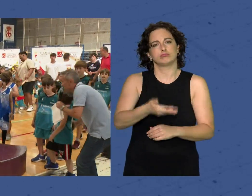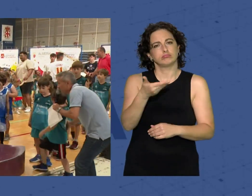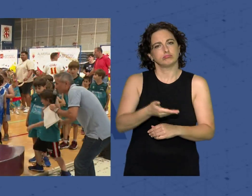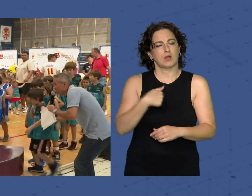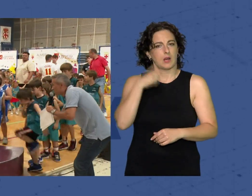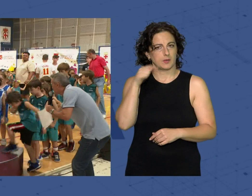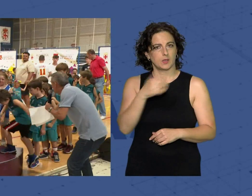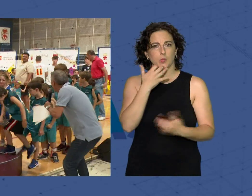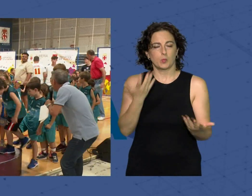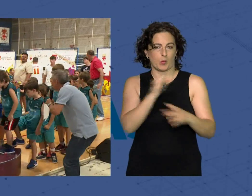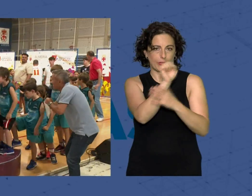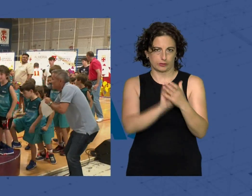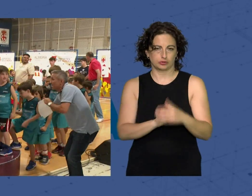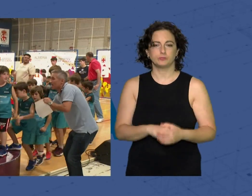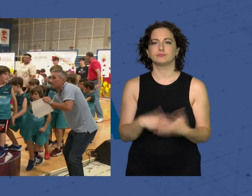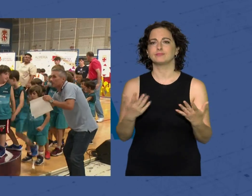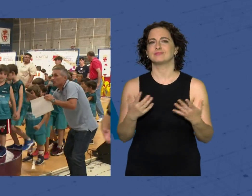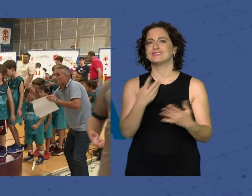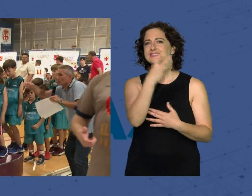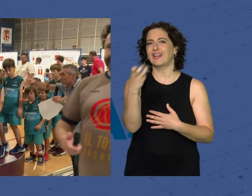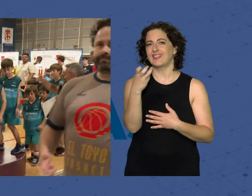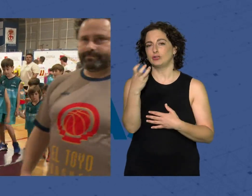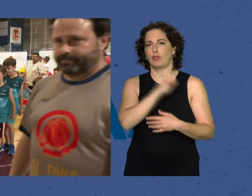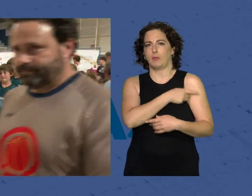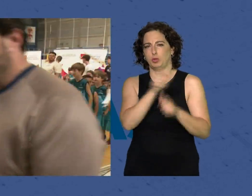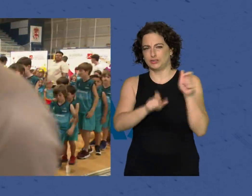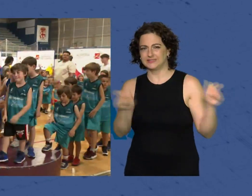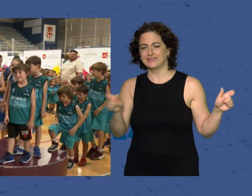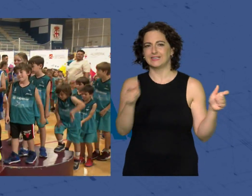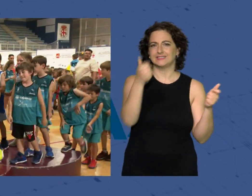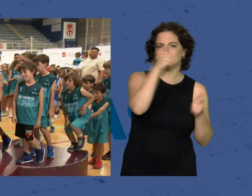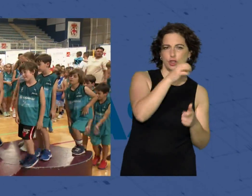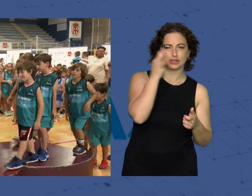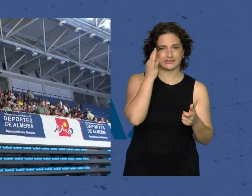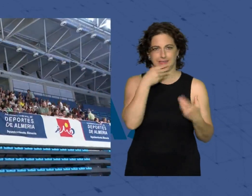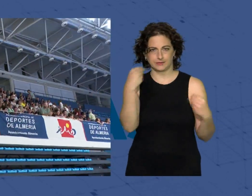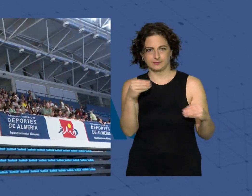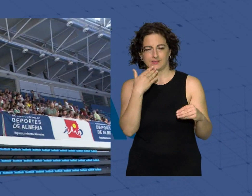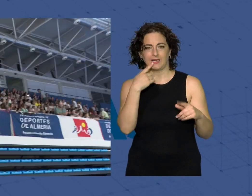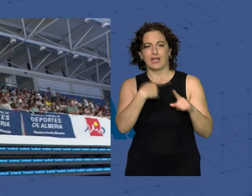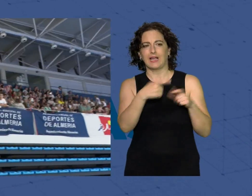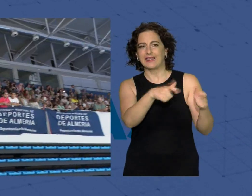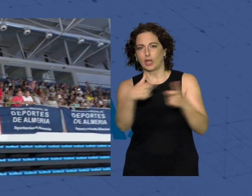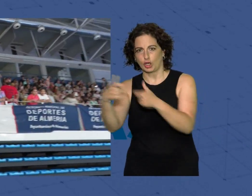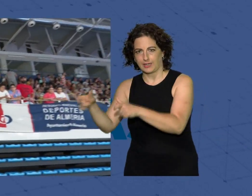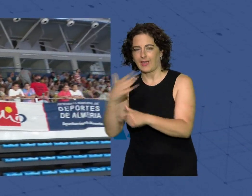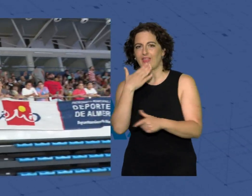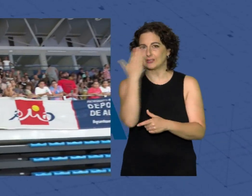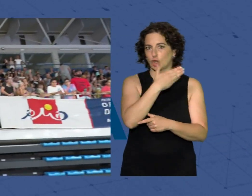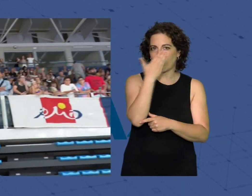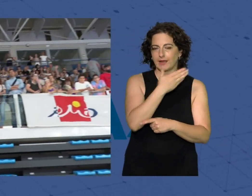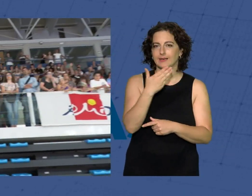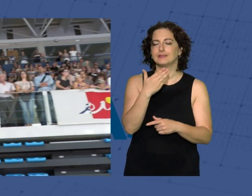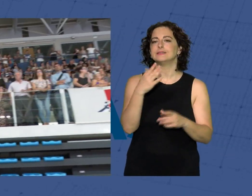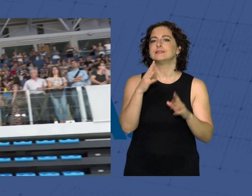Almería como el baloncesto. Con más de 300 deportistas chicos y chicas de las distintas categorías en edad escolar y con la grada